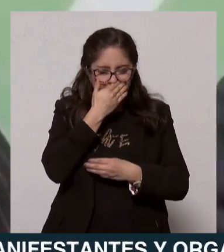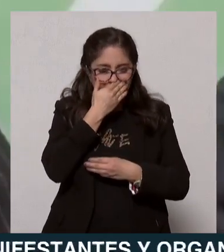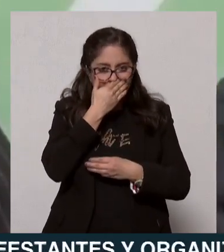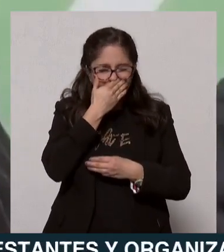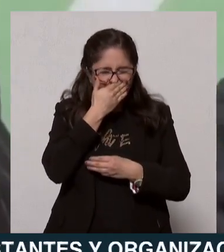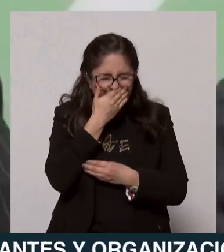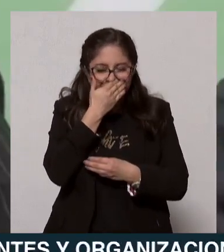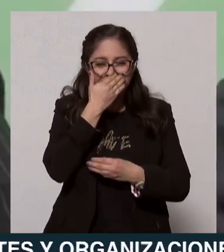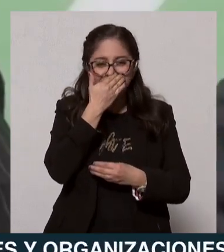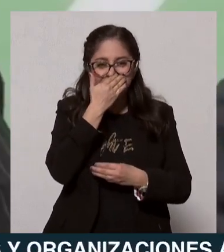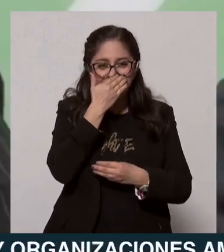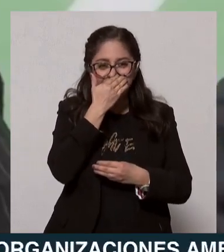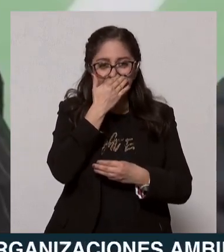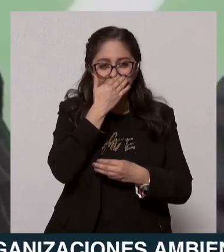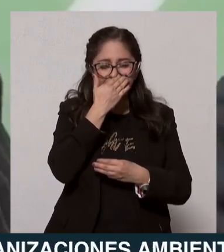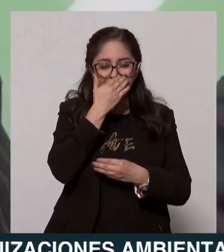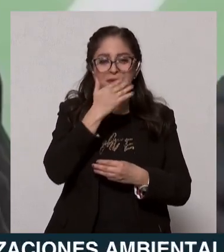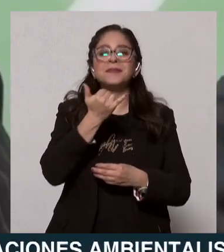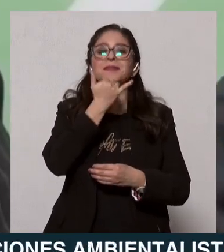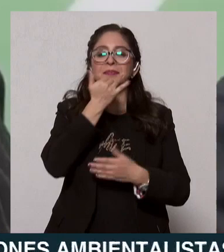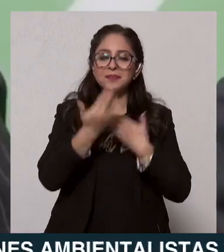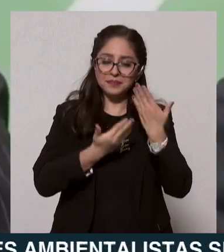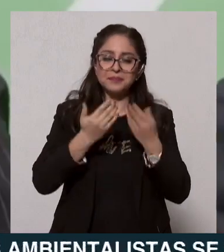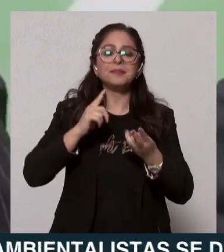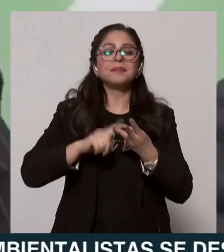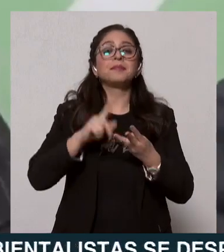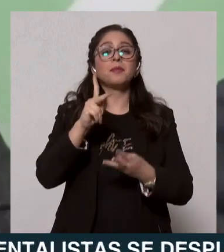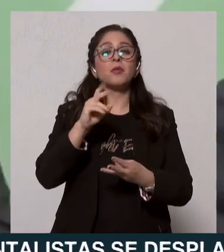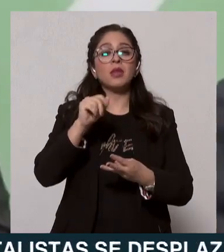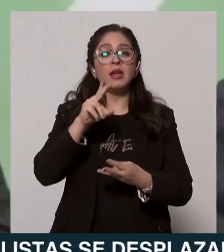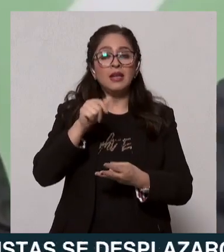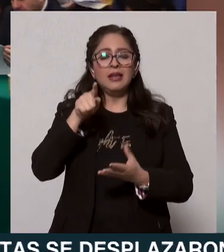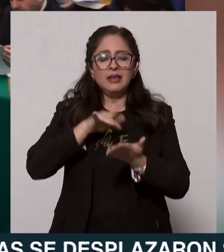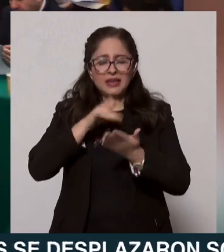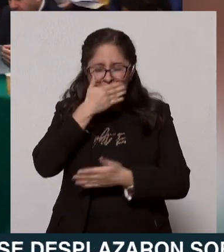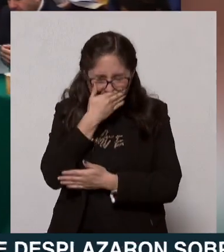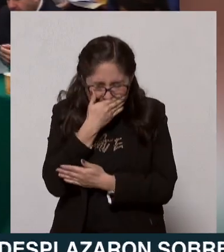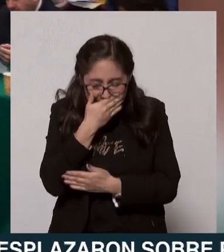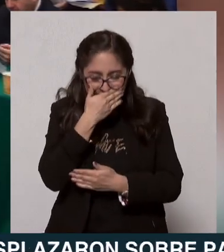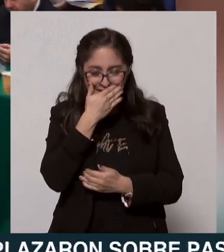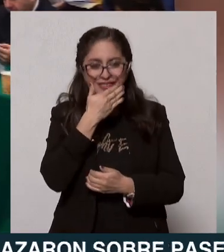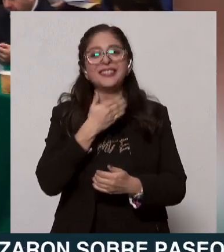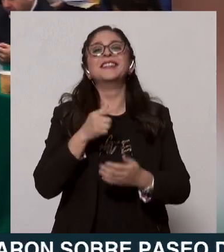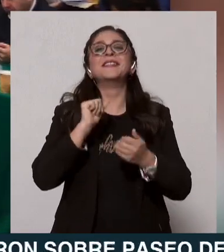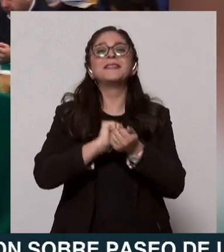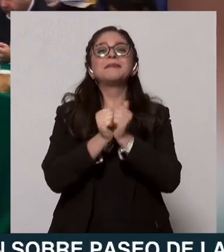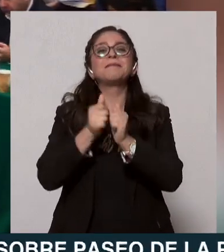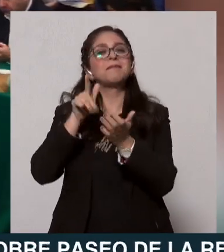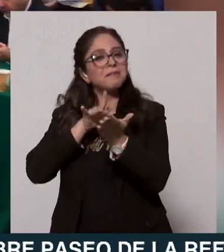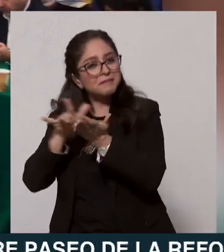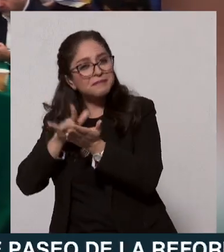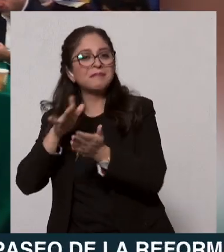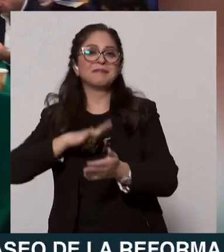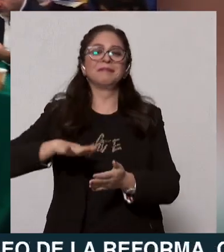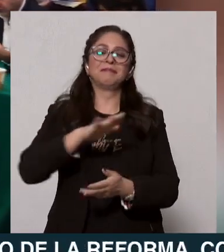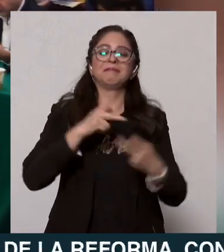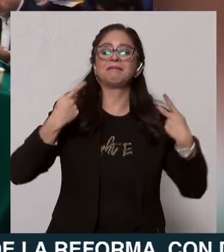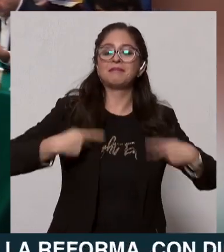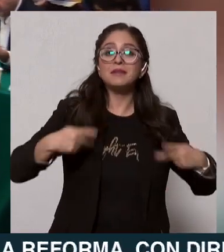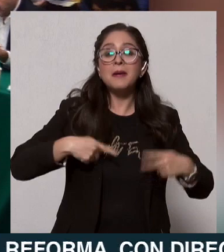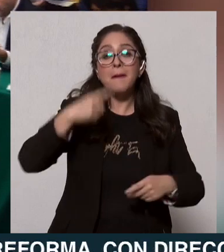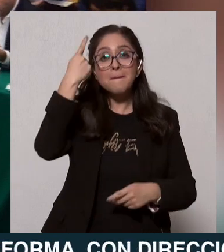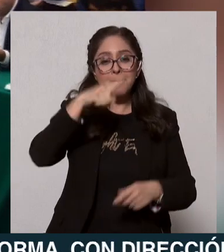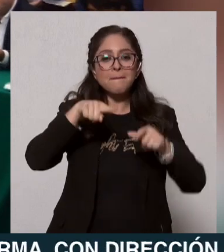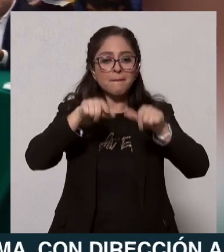como tú, como cualquier otra persona que apoya a las víctimas y que también está en peligro por el simple hecho de estar cercano y